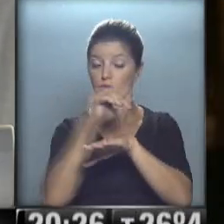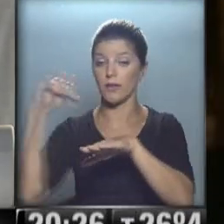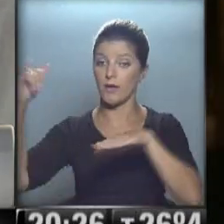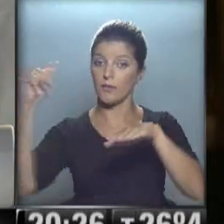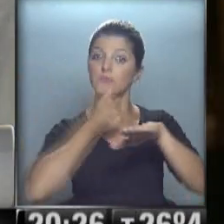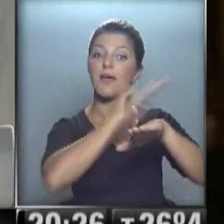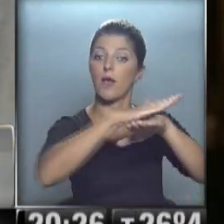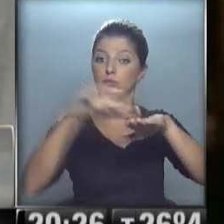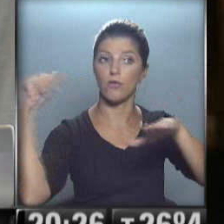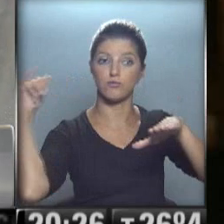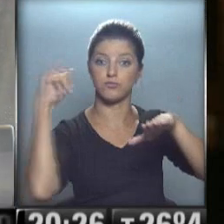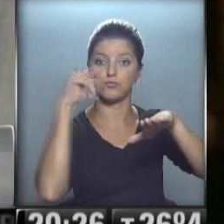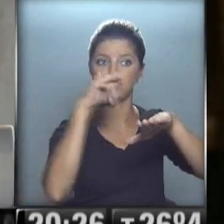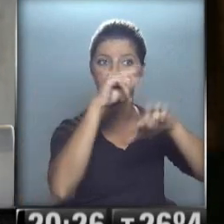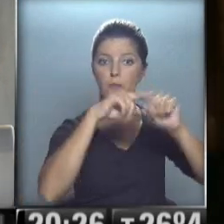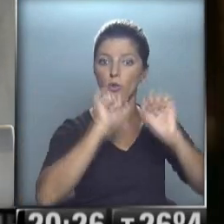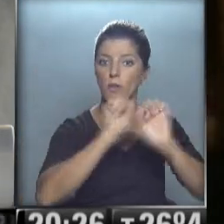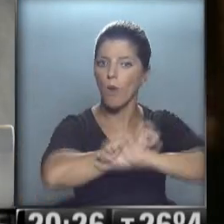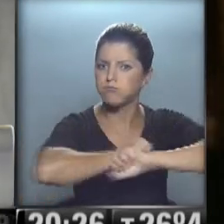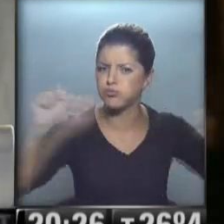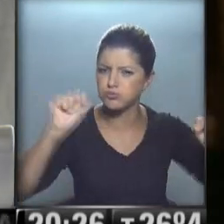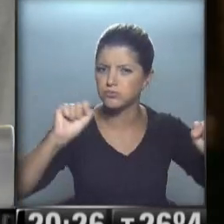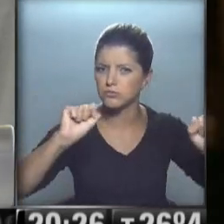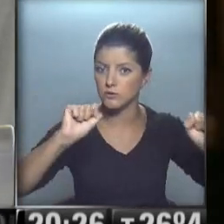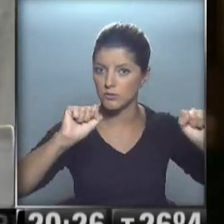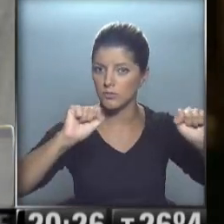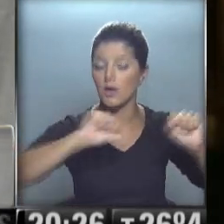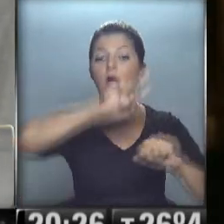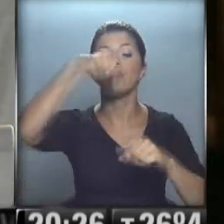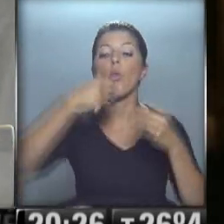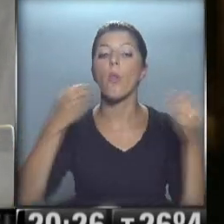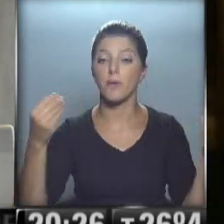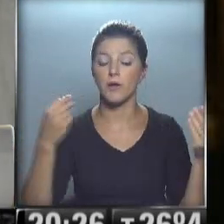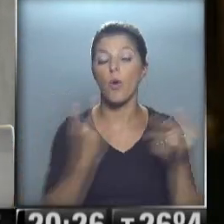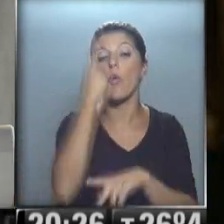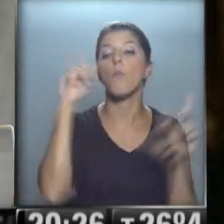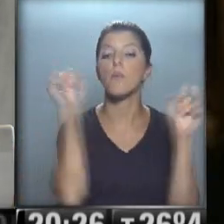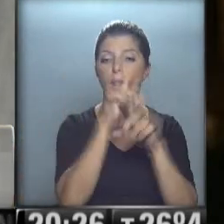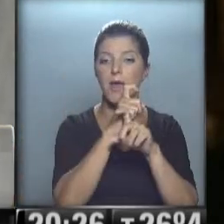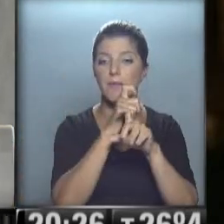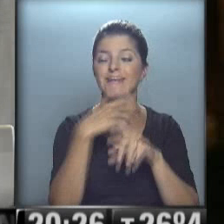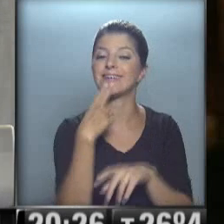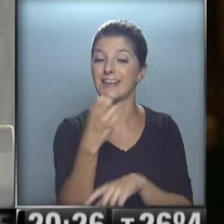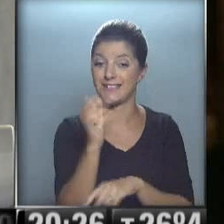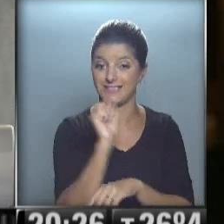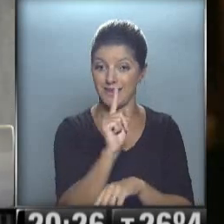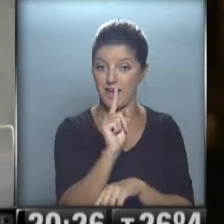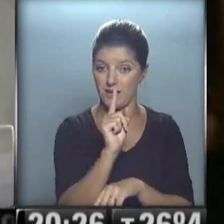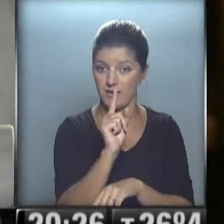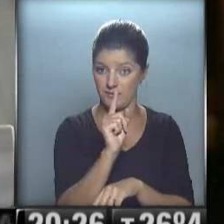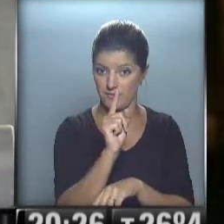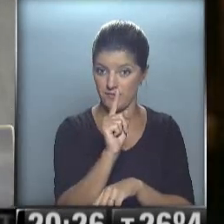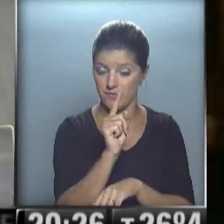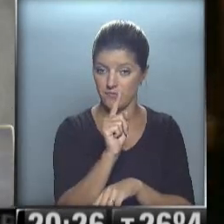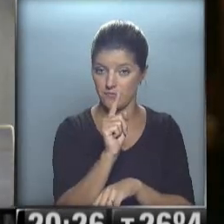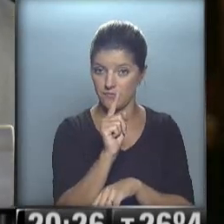Atlántico estalla en el aire y estalla producto de un desperfecto, un cortocircuito en el sistema eléctrico que entra